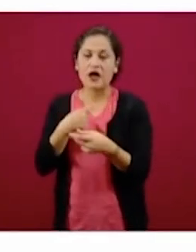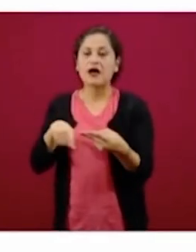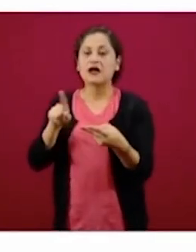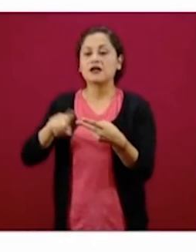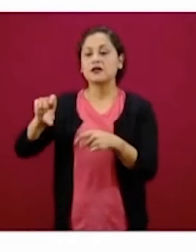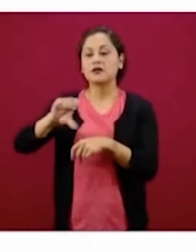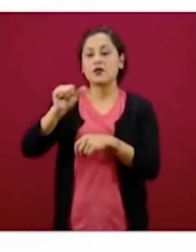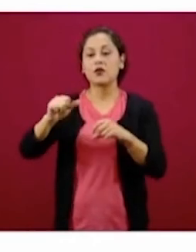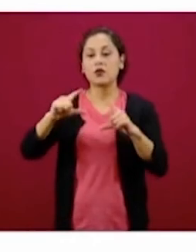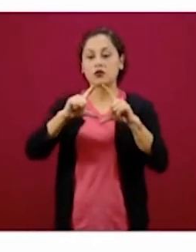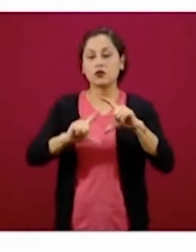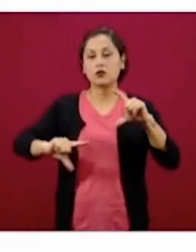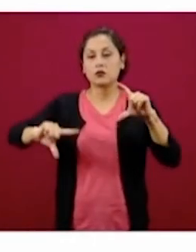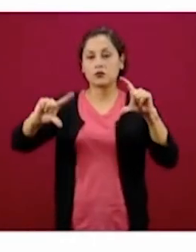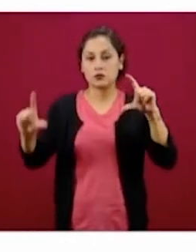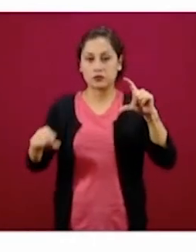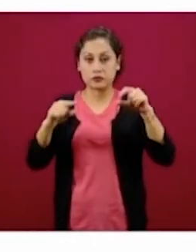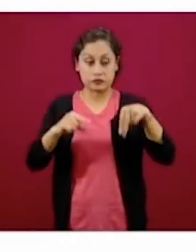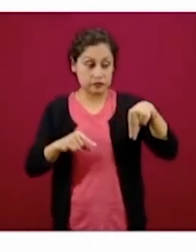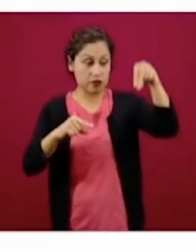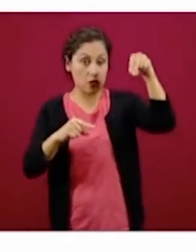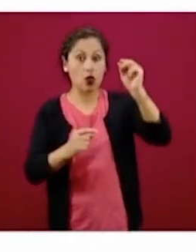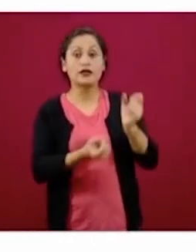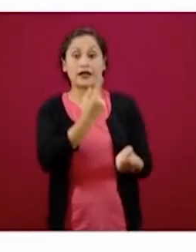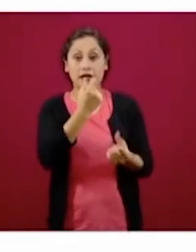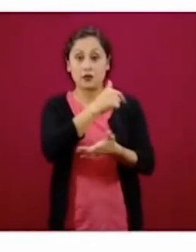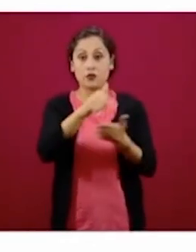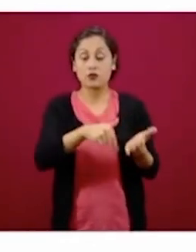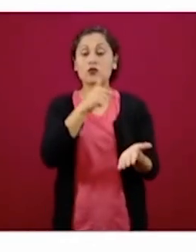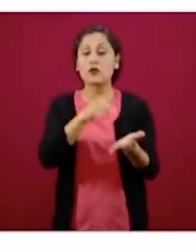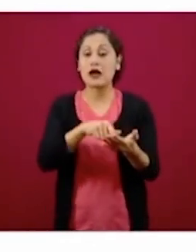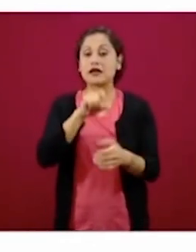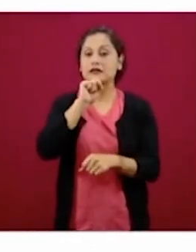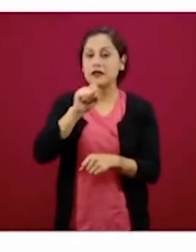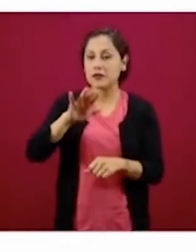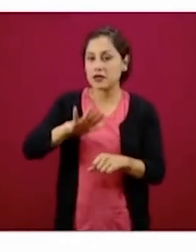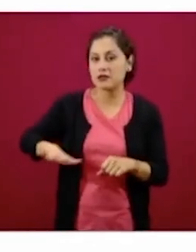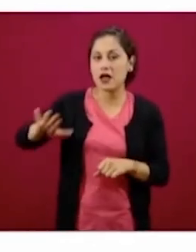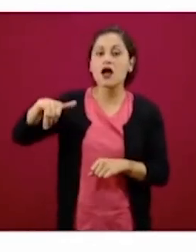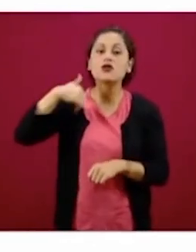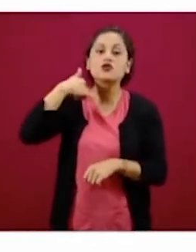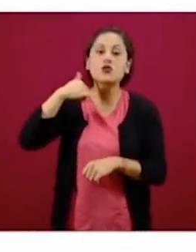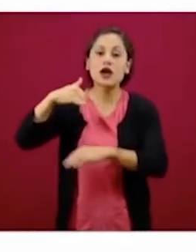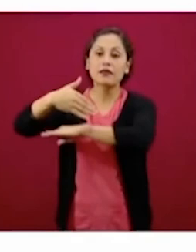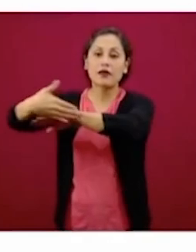península y la mayor parte de la península de Yucatán, que